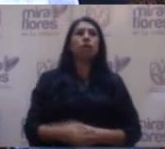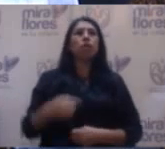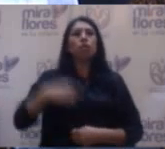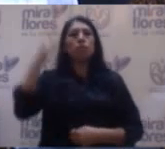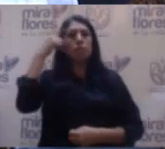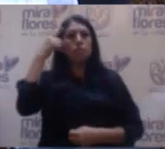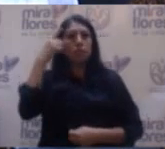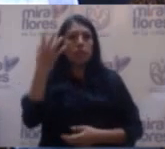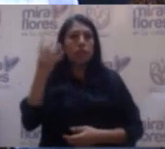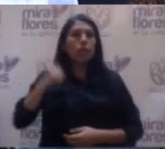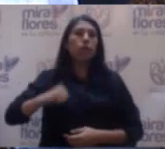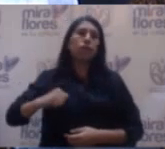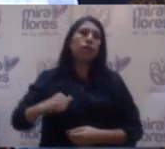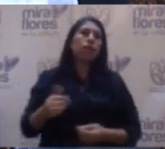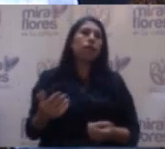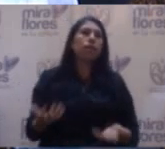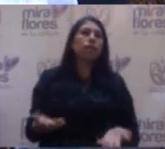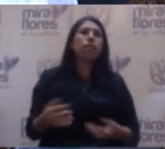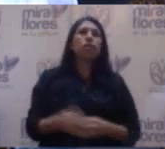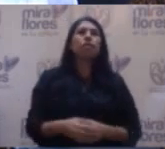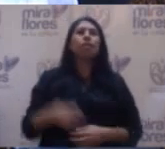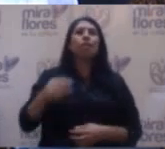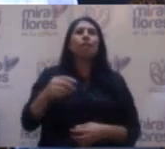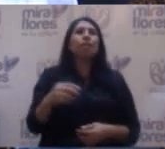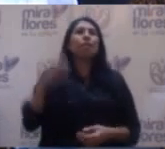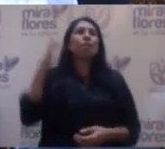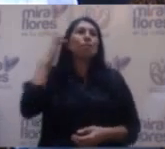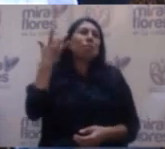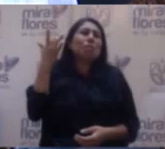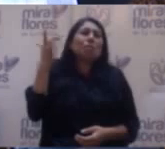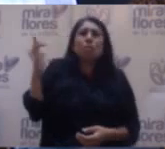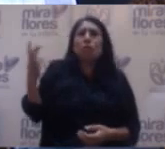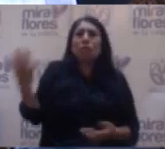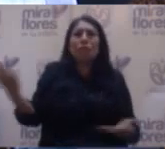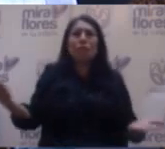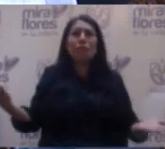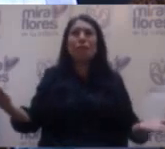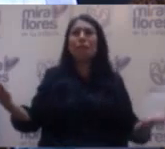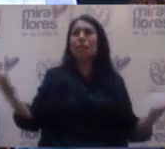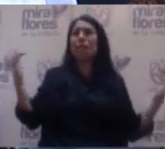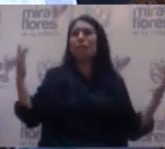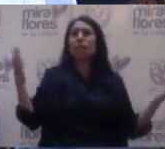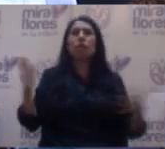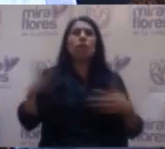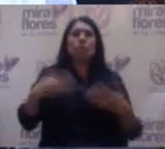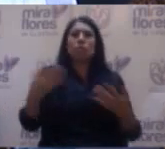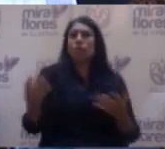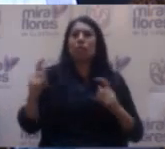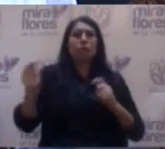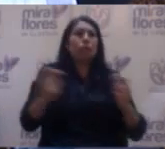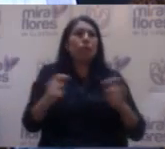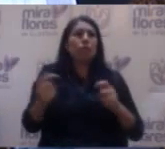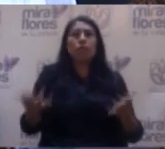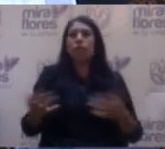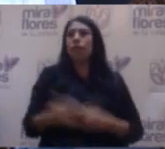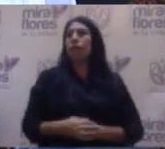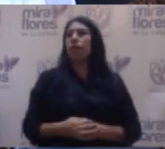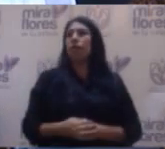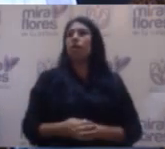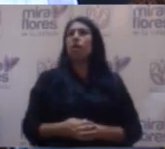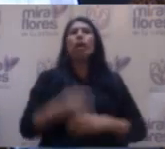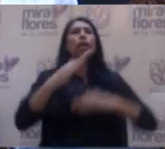pienso, señor alcalde, que los ruidos molestos que se pueden controlar como en